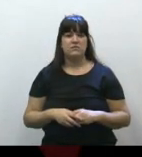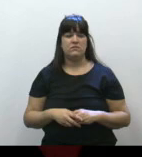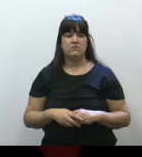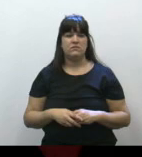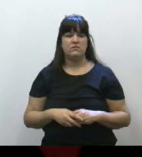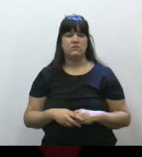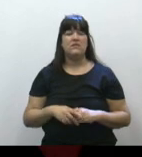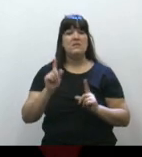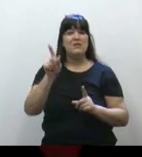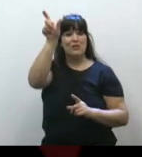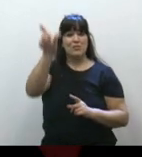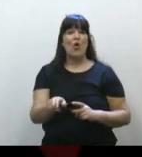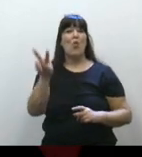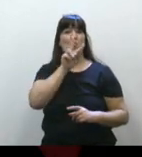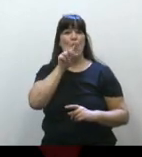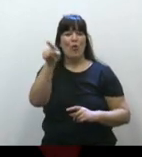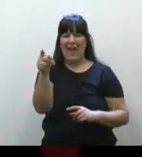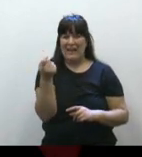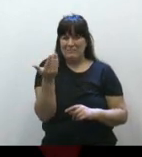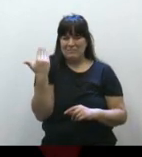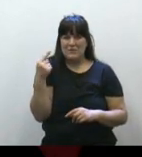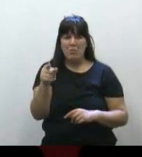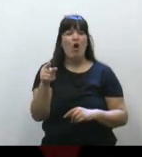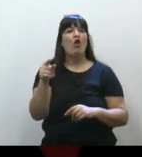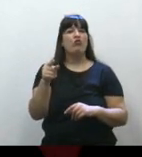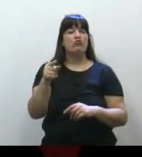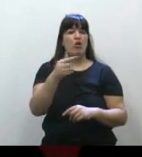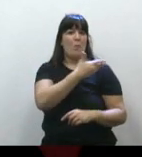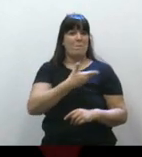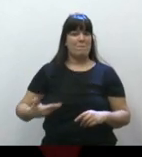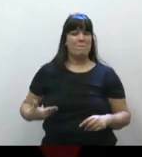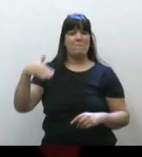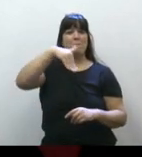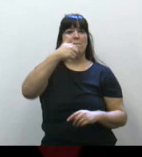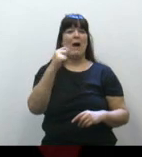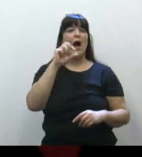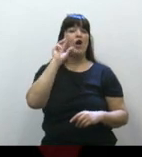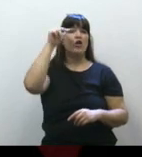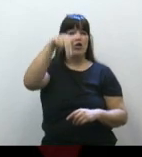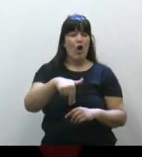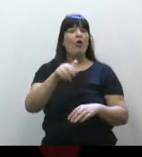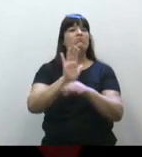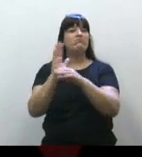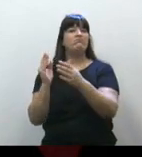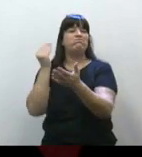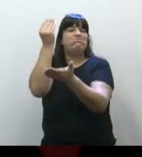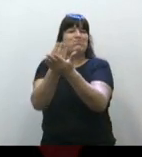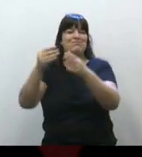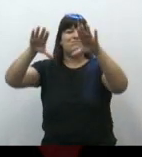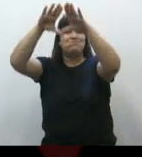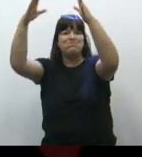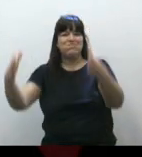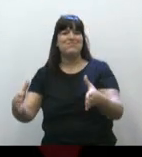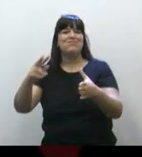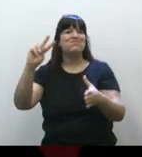simón vélez acaba de ingresar por decisión del presidente de macrón en el panteón de los héroes está al lado de